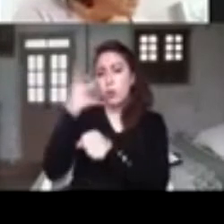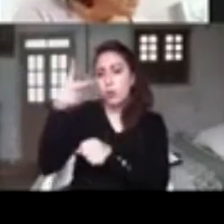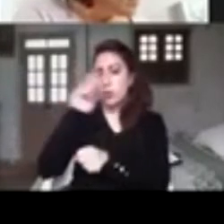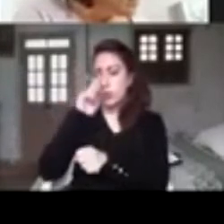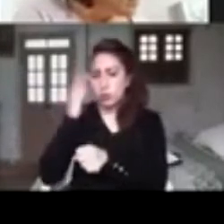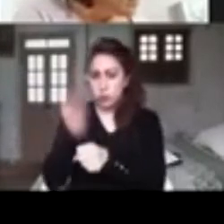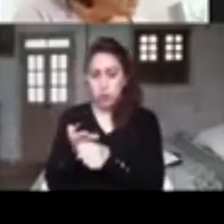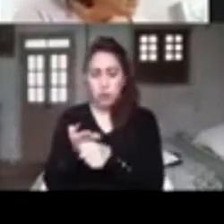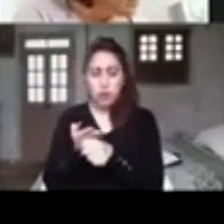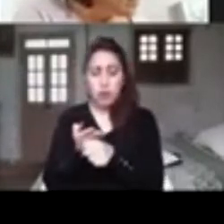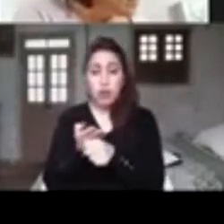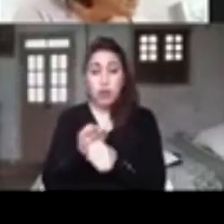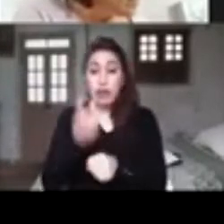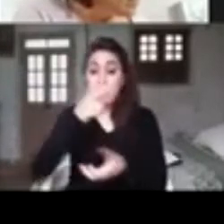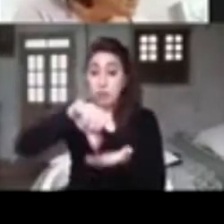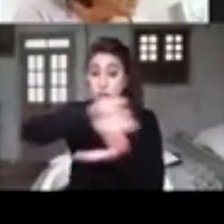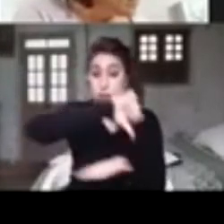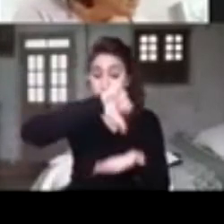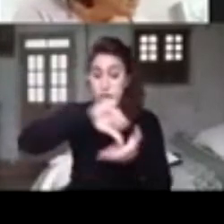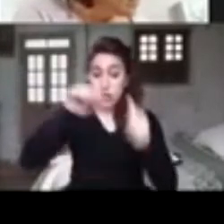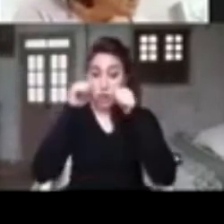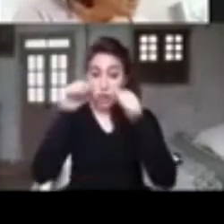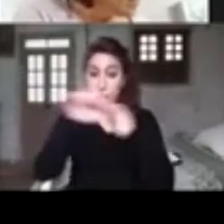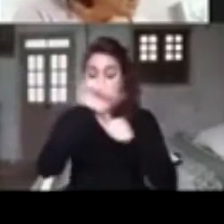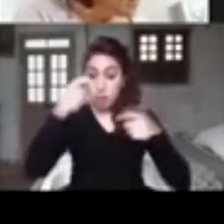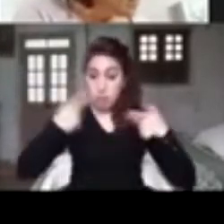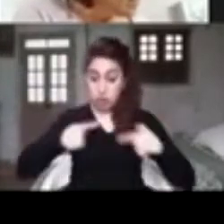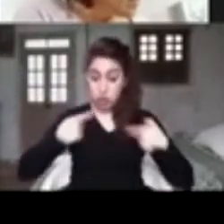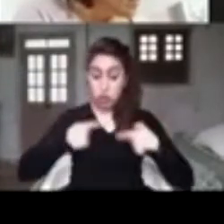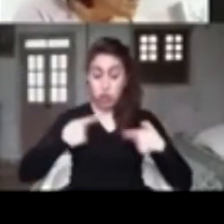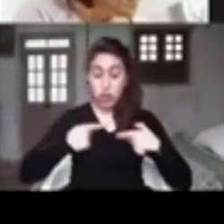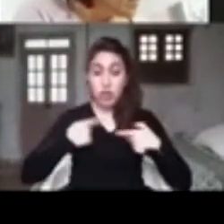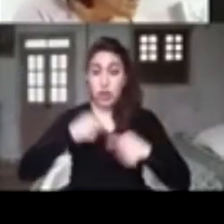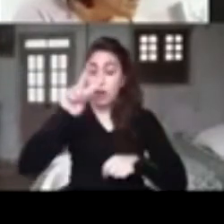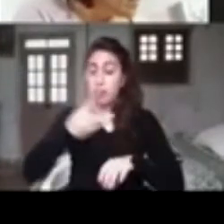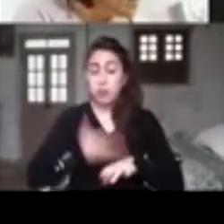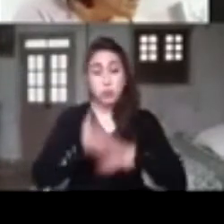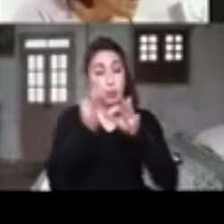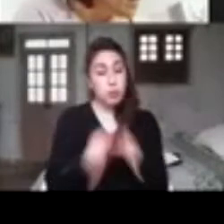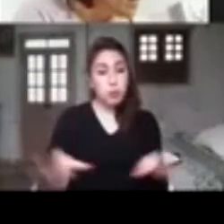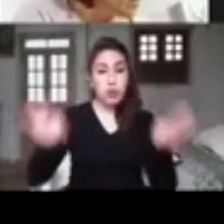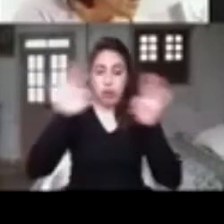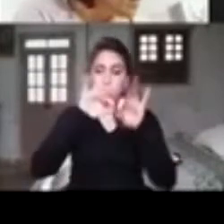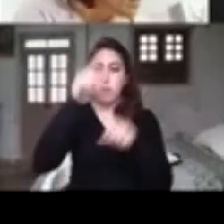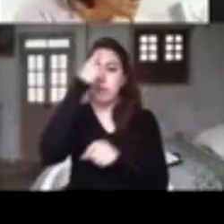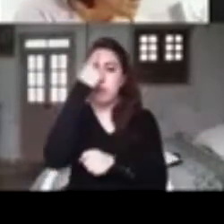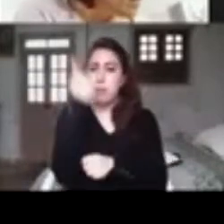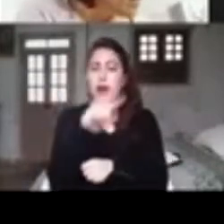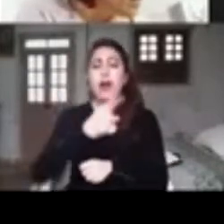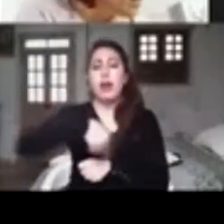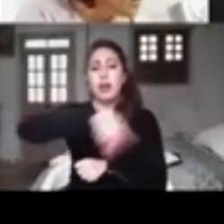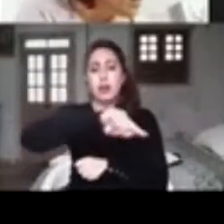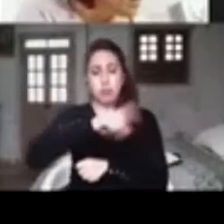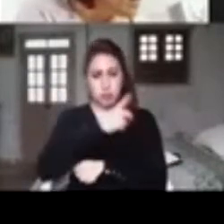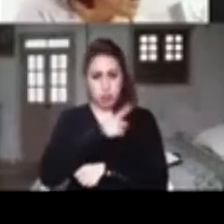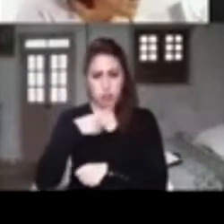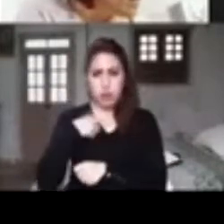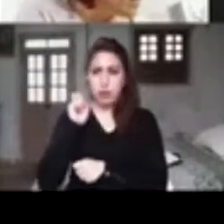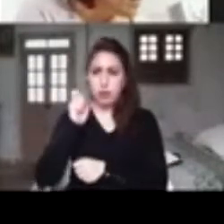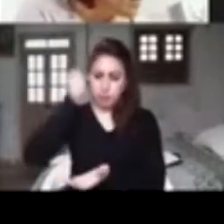atención ciudadana son imprescindibles para la exigibilidad de derechos de la